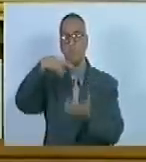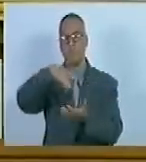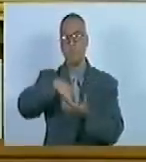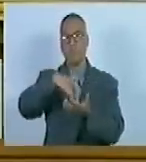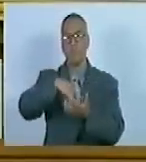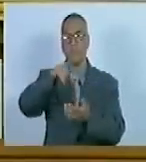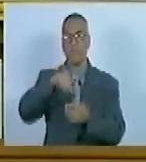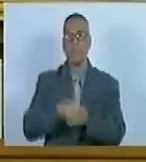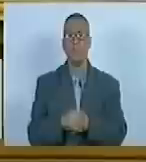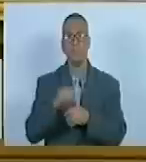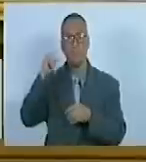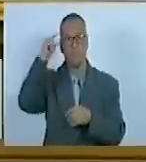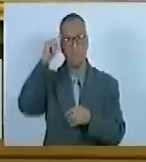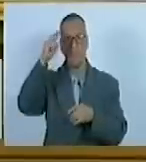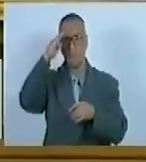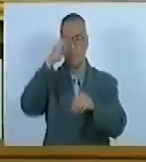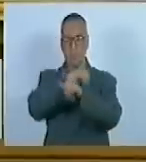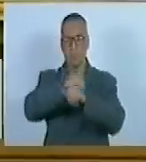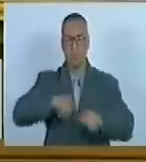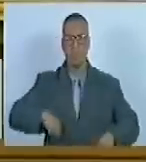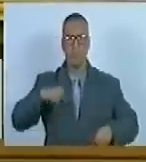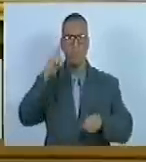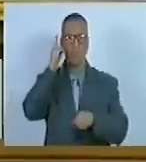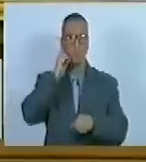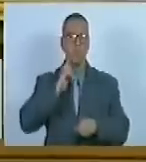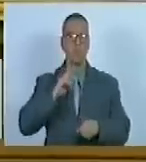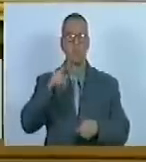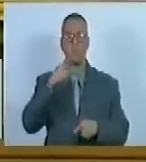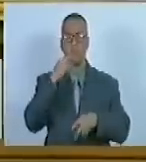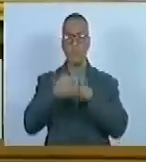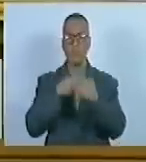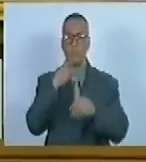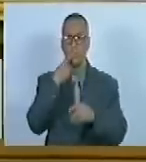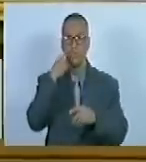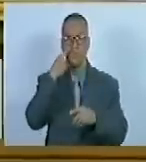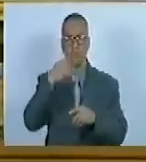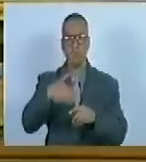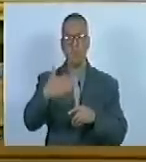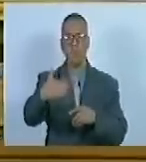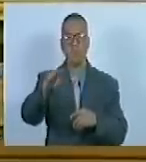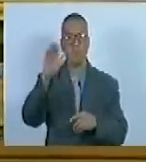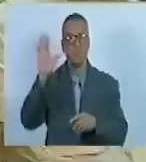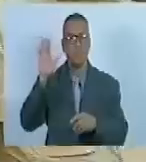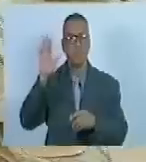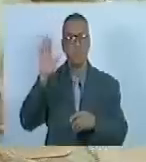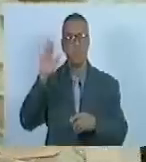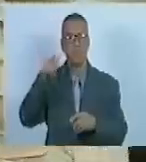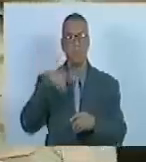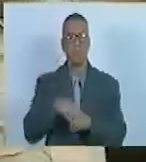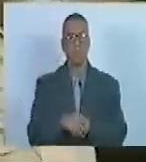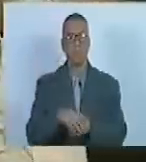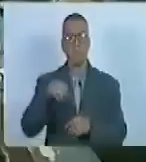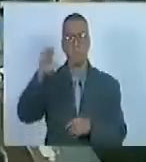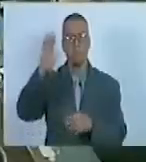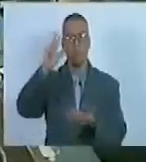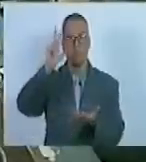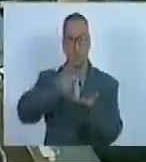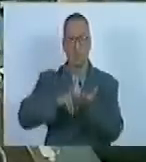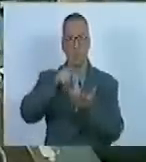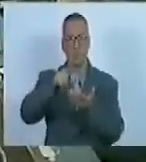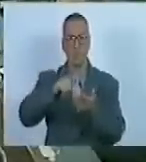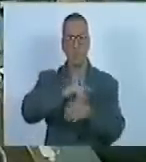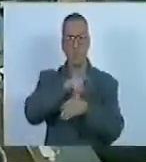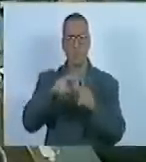Carabobo y Día del Ejército Bolivariano, sírvanse a manifestarlo con la señal de costumbre. Aprobado